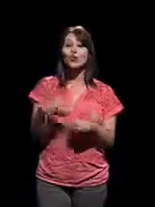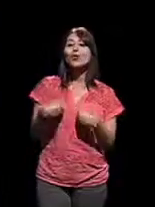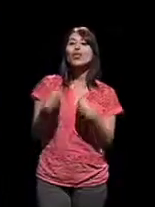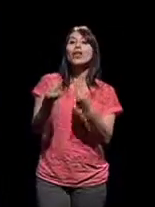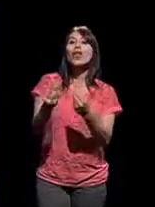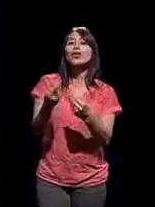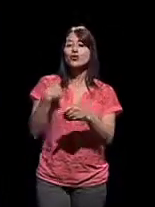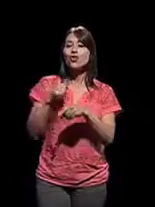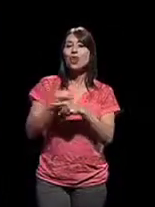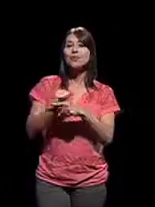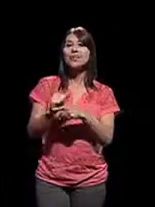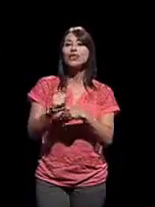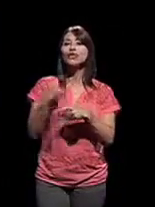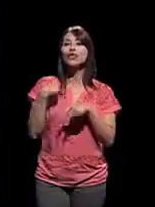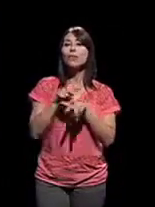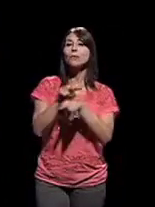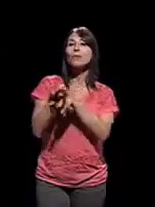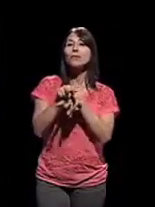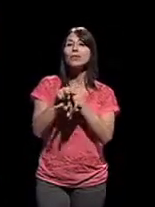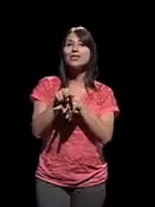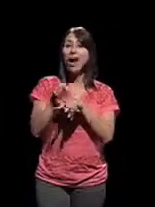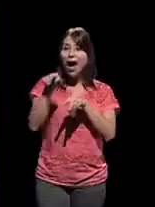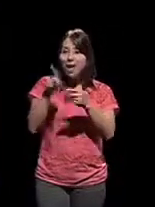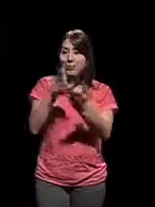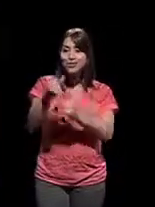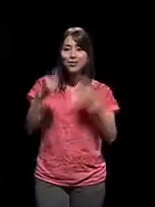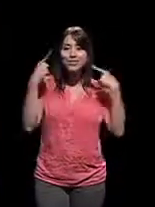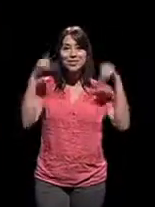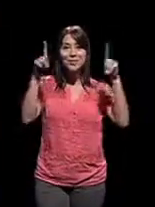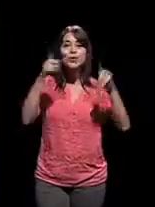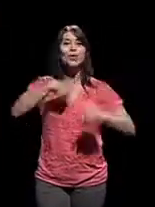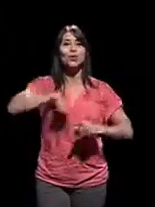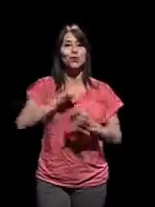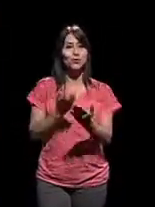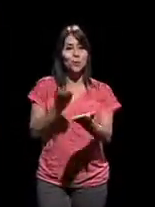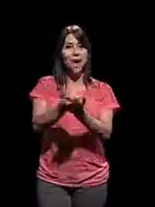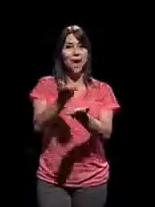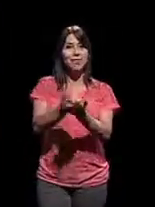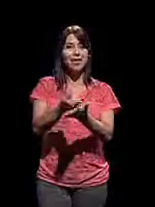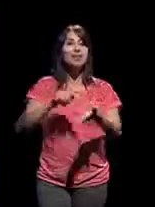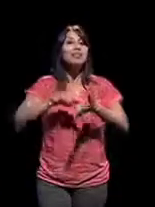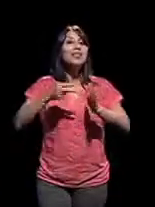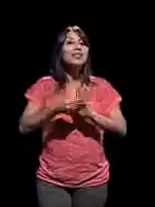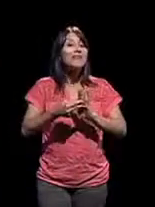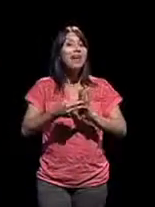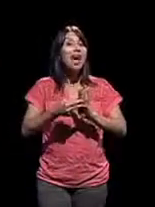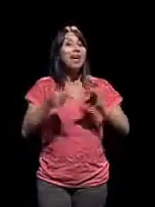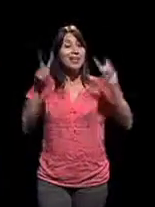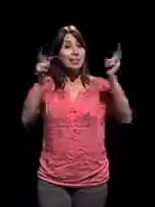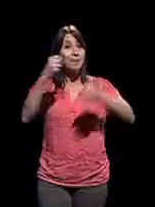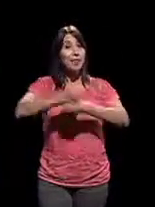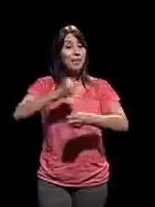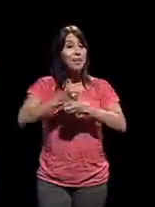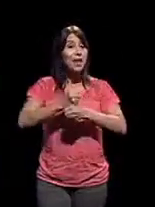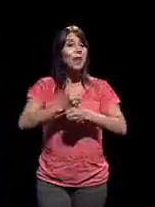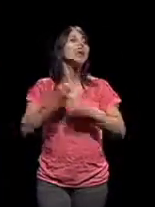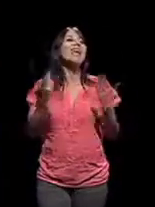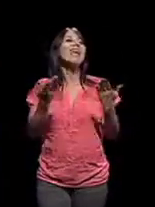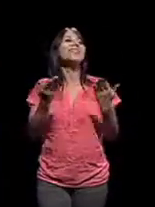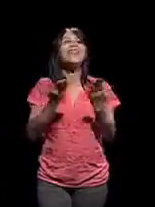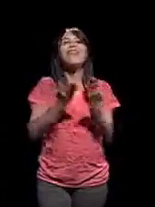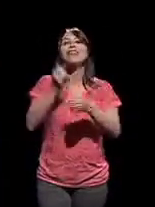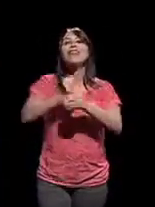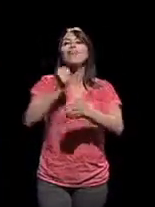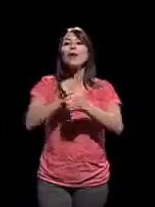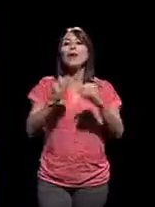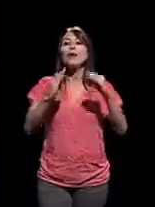yo te capacito y yo te superviso para que tu proyecto sea exitoso. Entonces eso es algo de lo que estamos planteando. Estamos hablando en materia de empleo